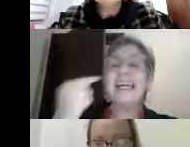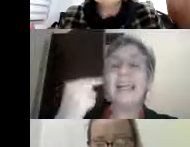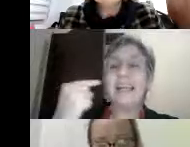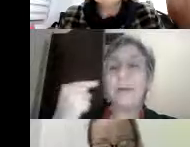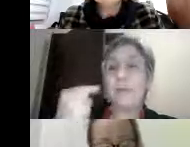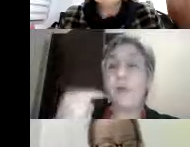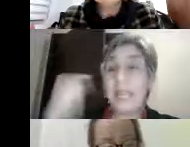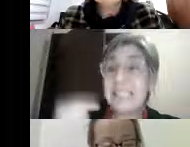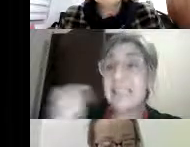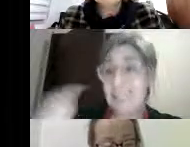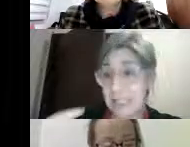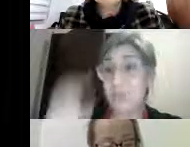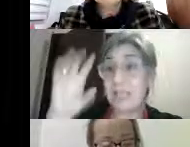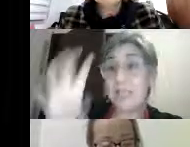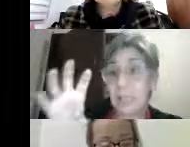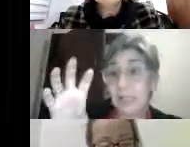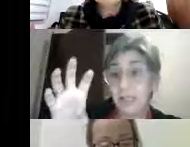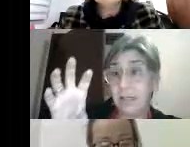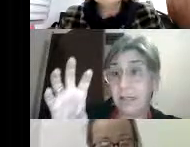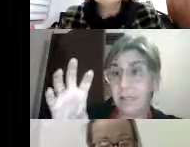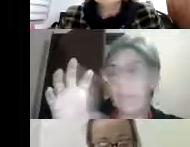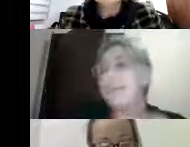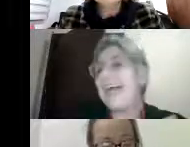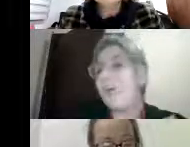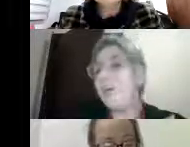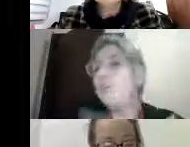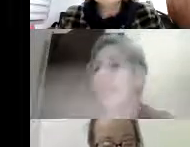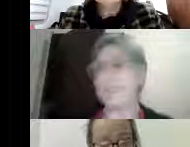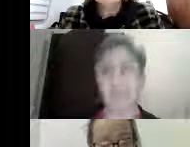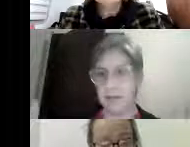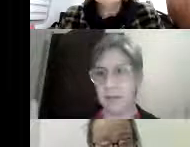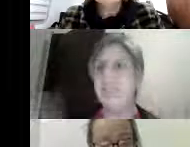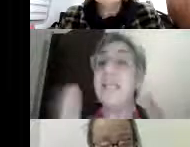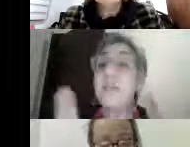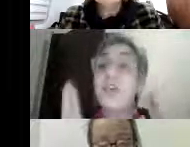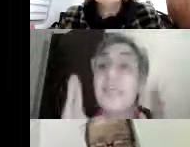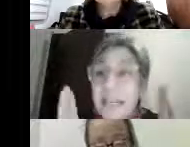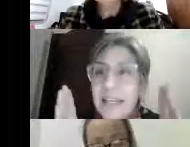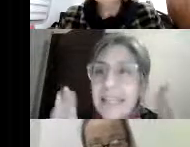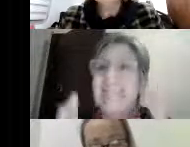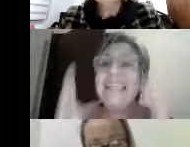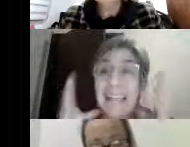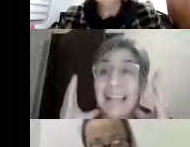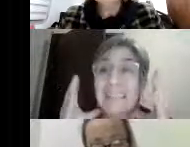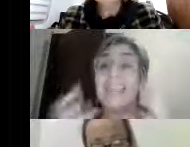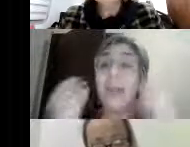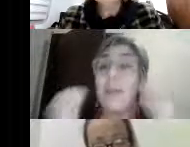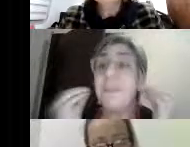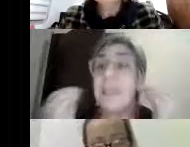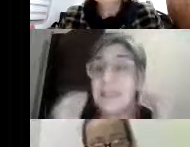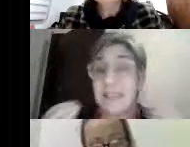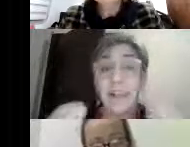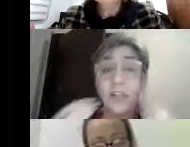sea, cuando la OMS dice esto es así, es porque no hay duda que es así. Y esto tiene guías de